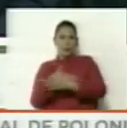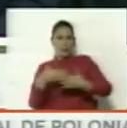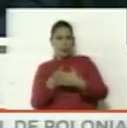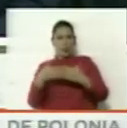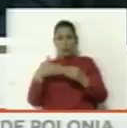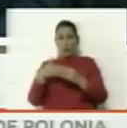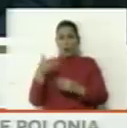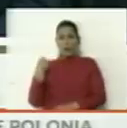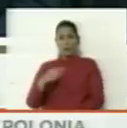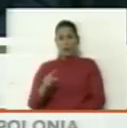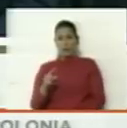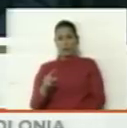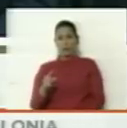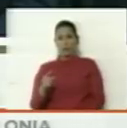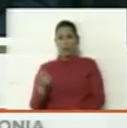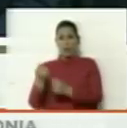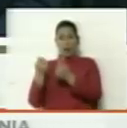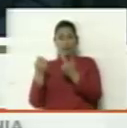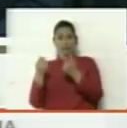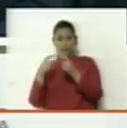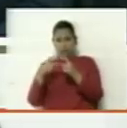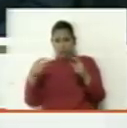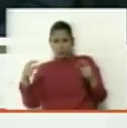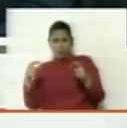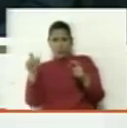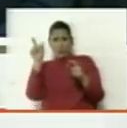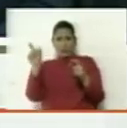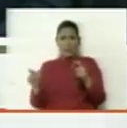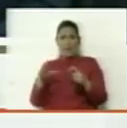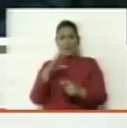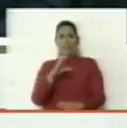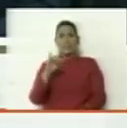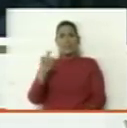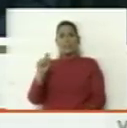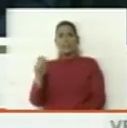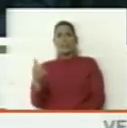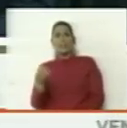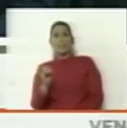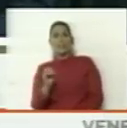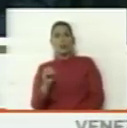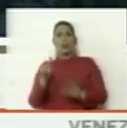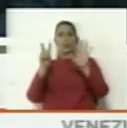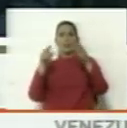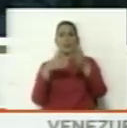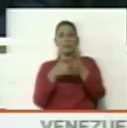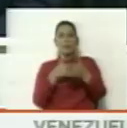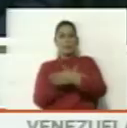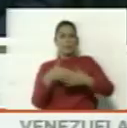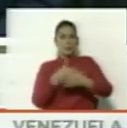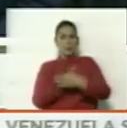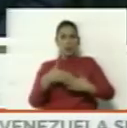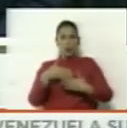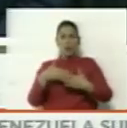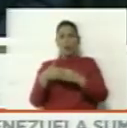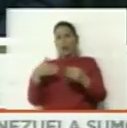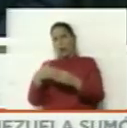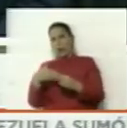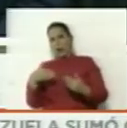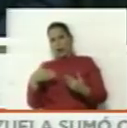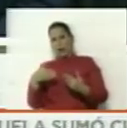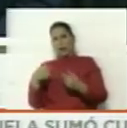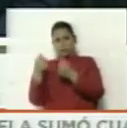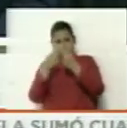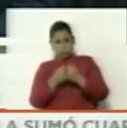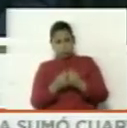tienen en cuentas líquidas de Citgo? Con los 7.000 millones de dólares que cuesta la empresa Citgo y que nos están robando. Con